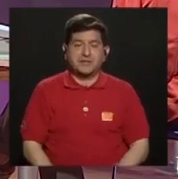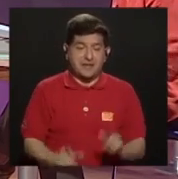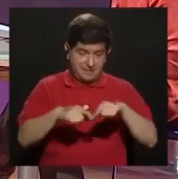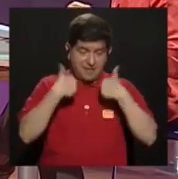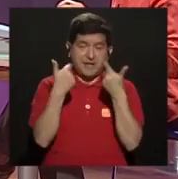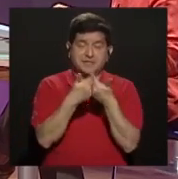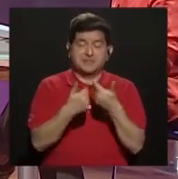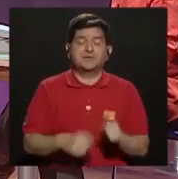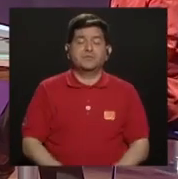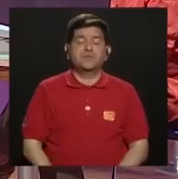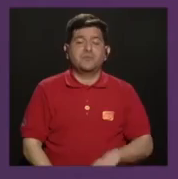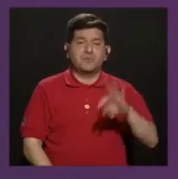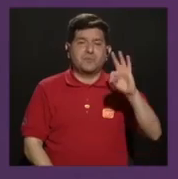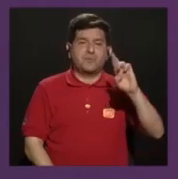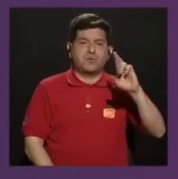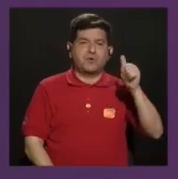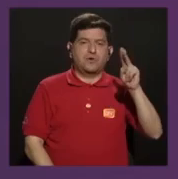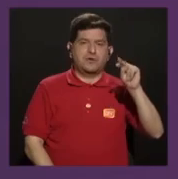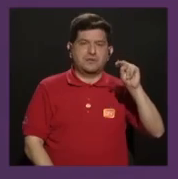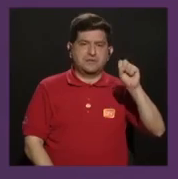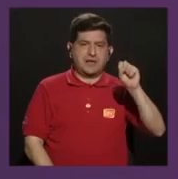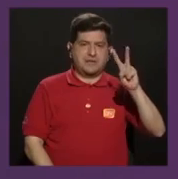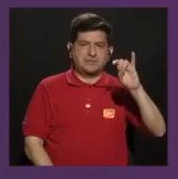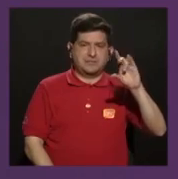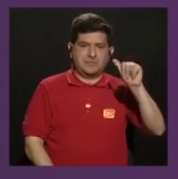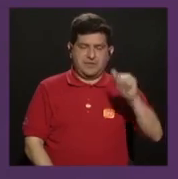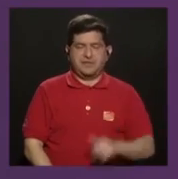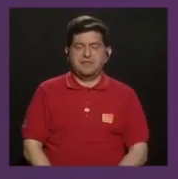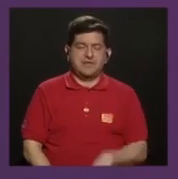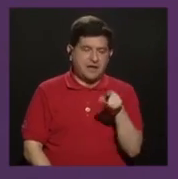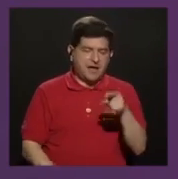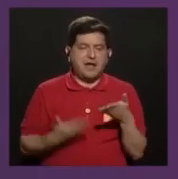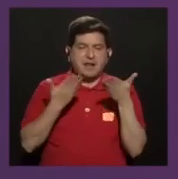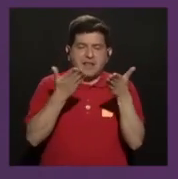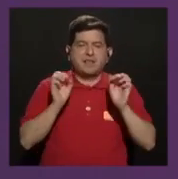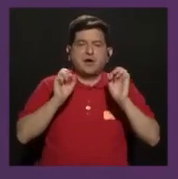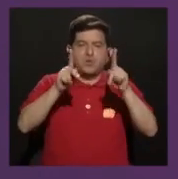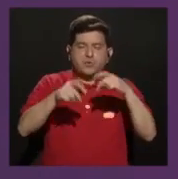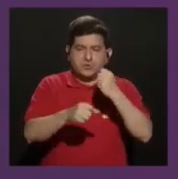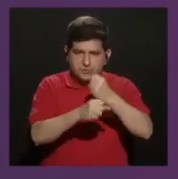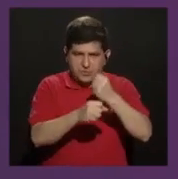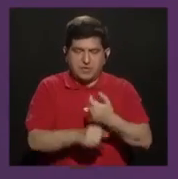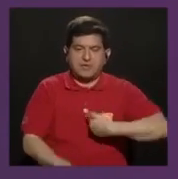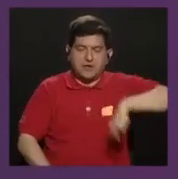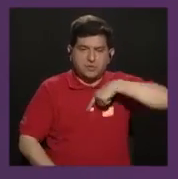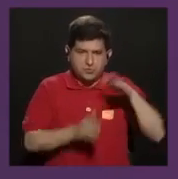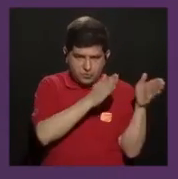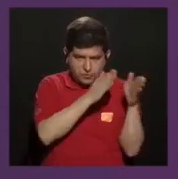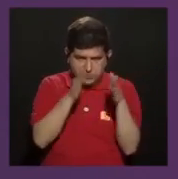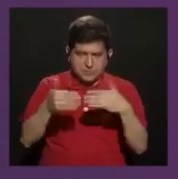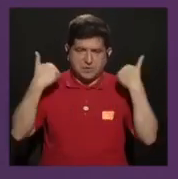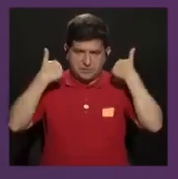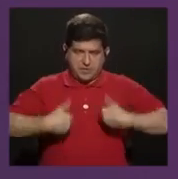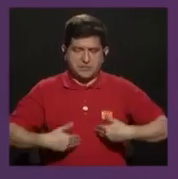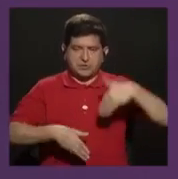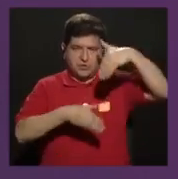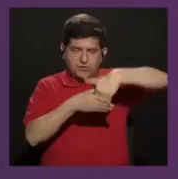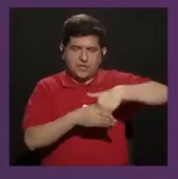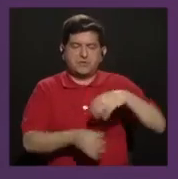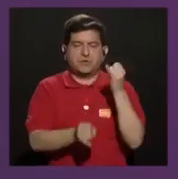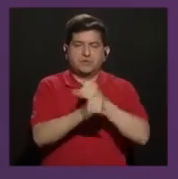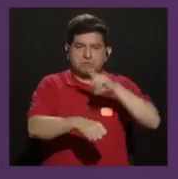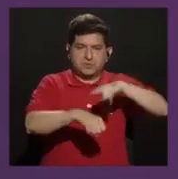que es el que le está dando el empleo a todas las chicas, a las formadoras. Tenemos el proyecto de formación humana con el INAMO y